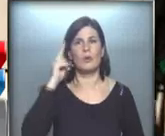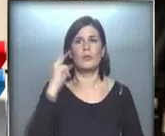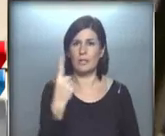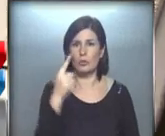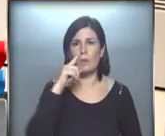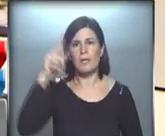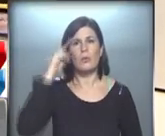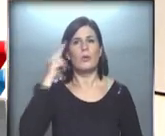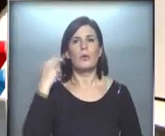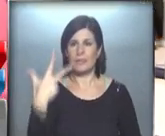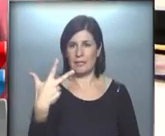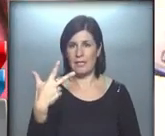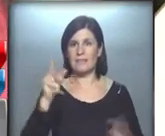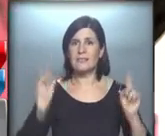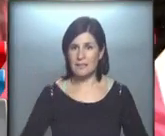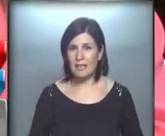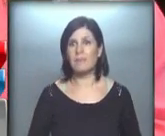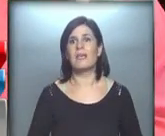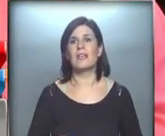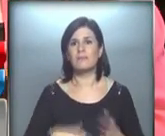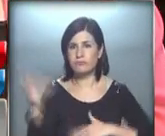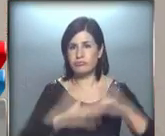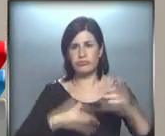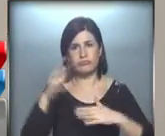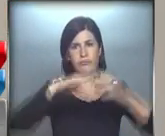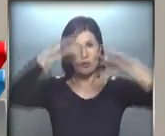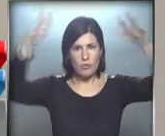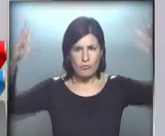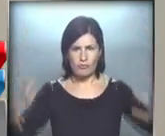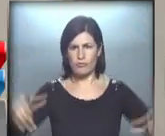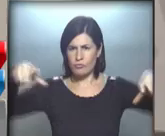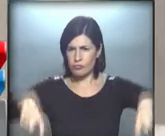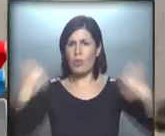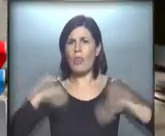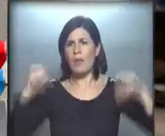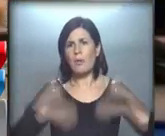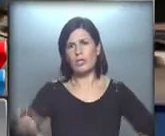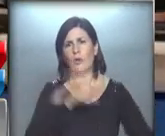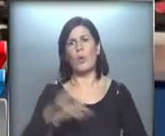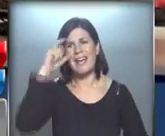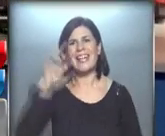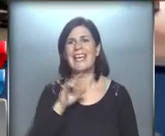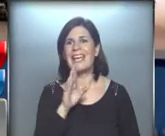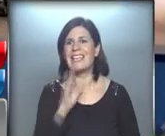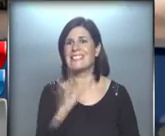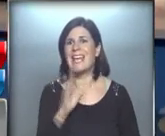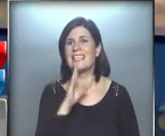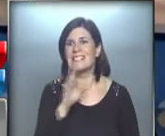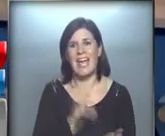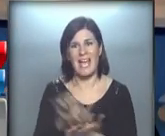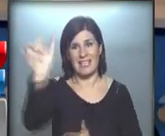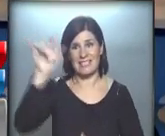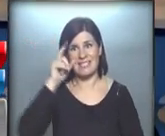1991-1993. Además, se construyó el complejo habitacional deportivo de Ezeiza, lugar de concentración y entrenamiento